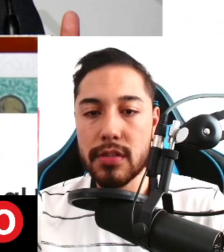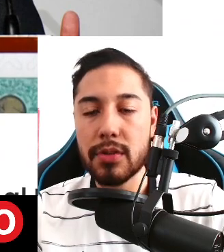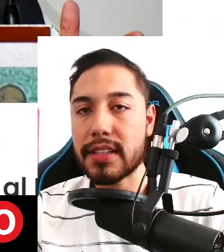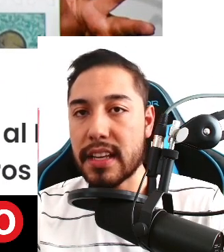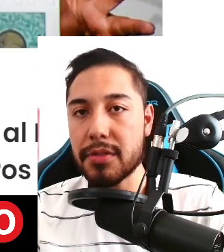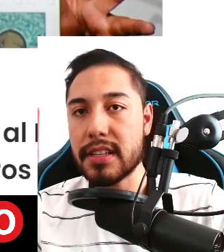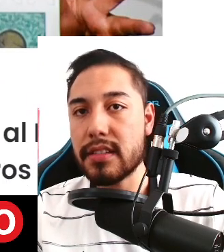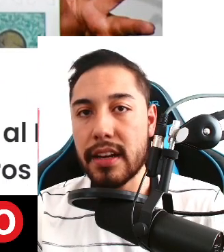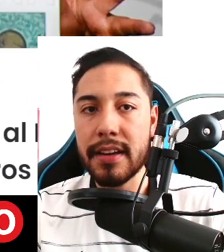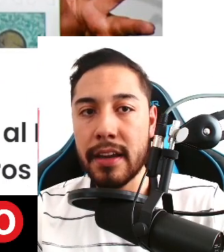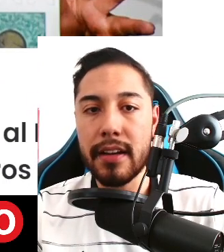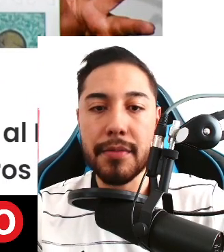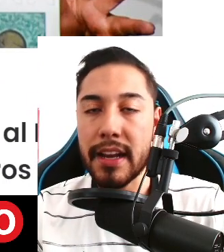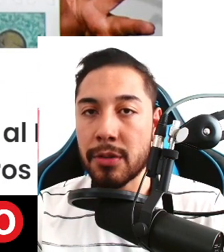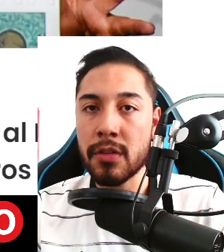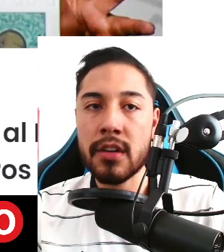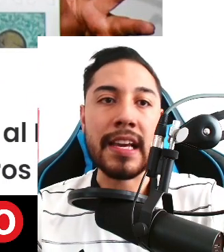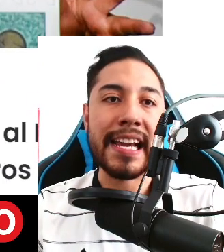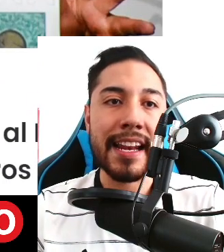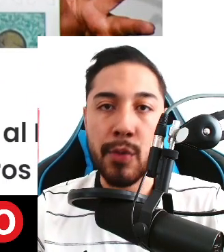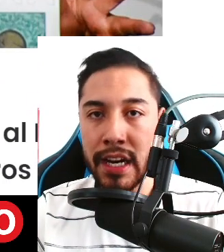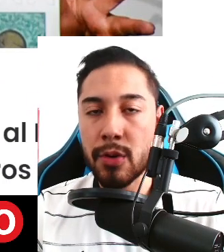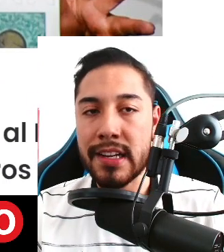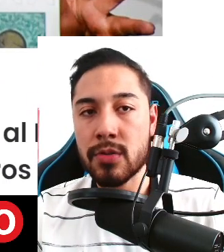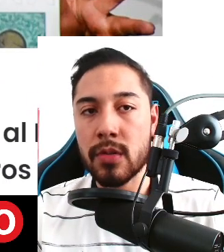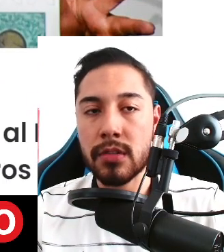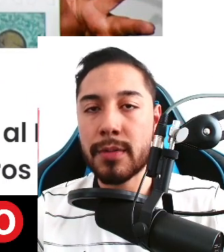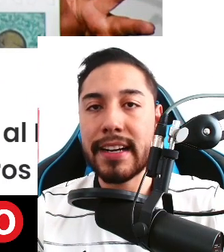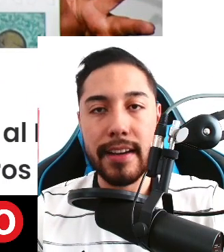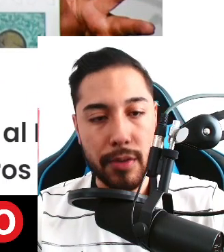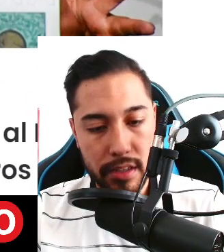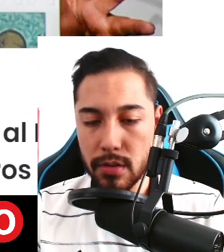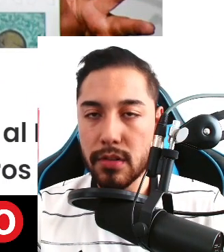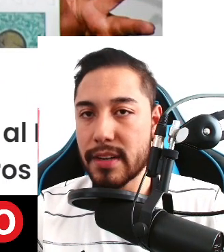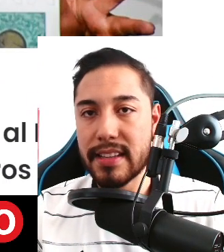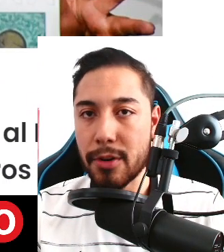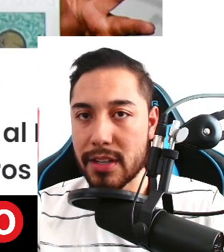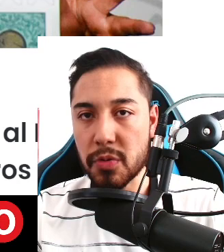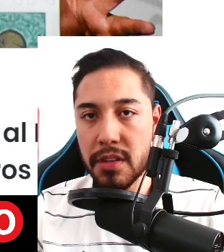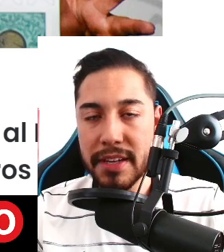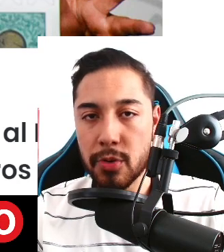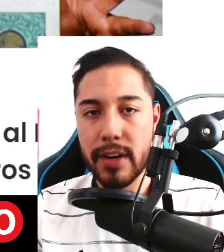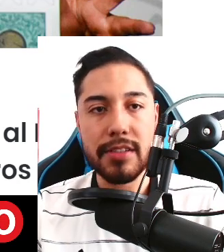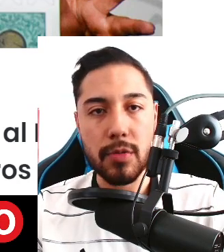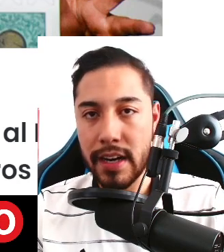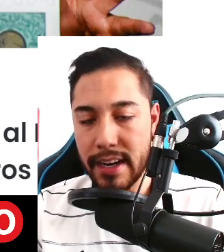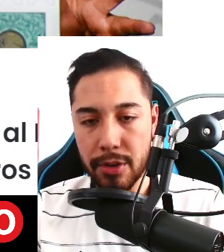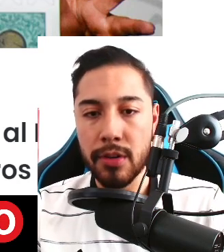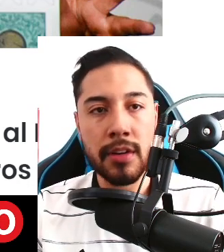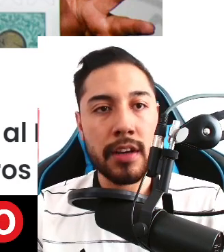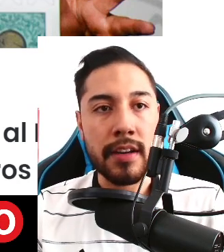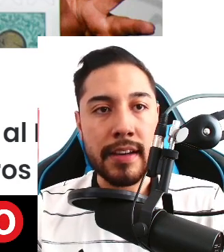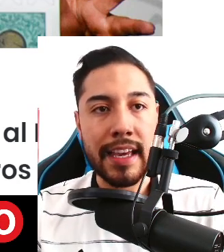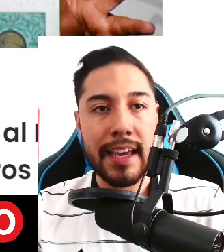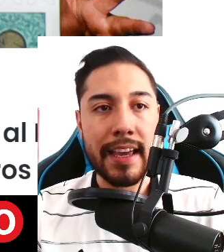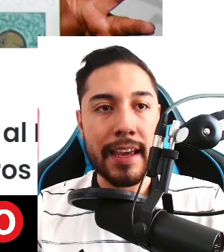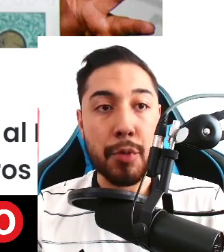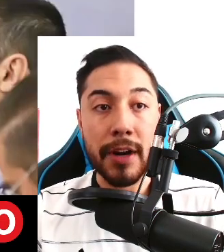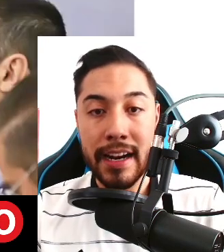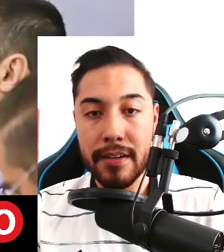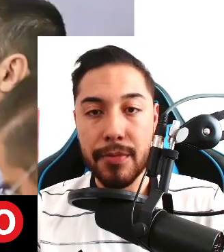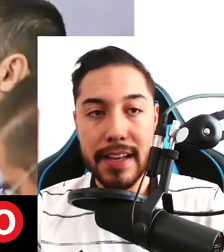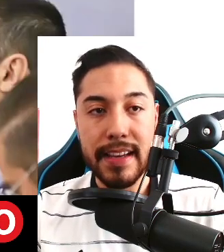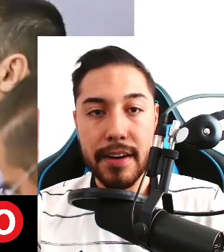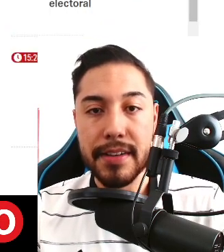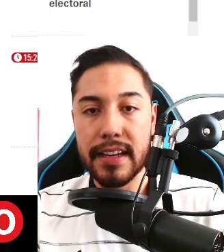lujos de los excesos que se tienen que ir eliminando que le duela lorenzo córdova que lorenzo córdova estar en las últimas horas no le agradó que en